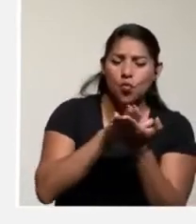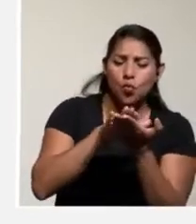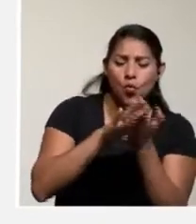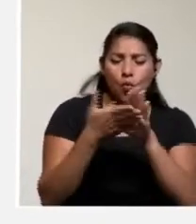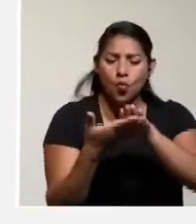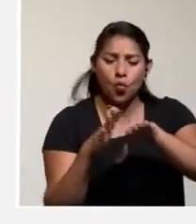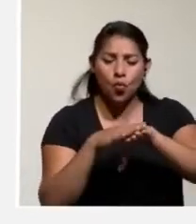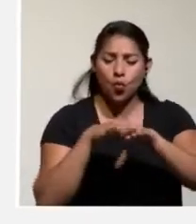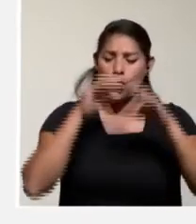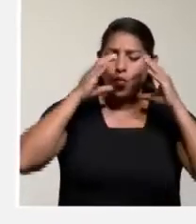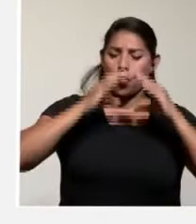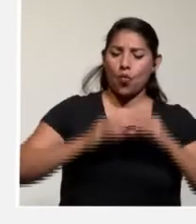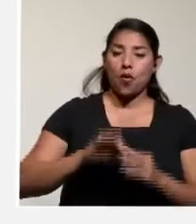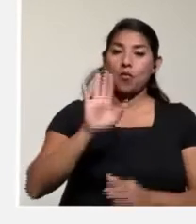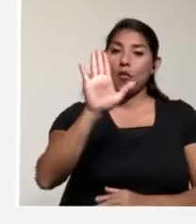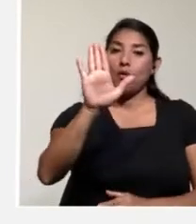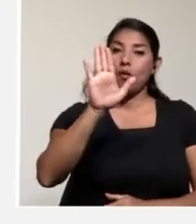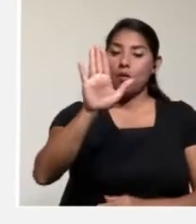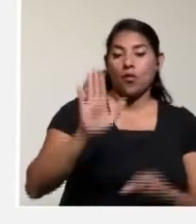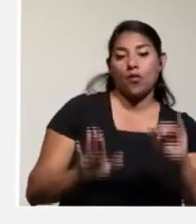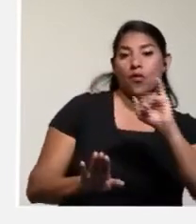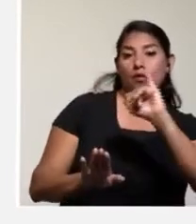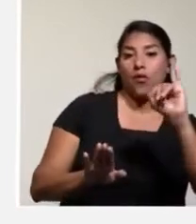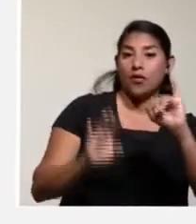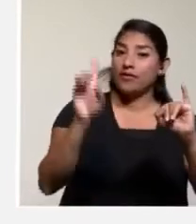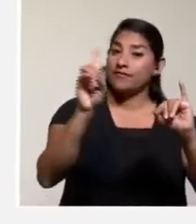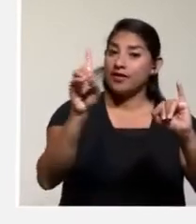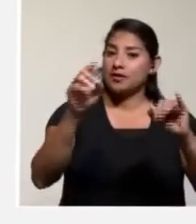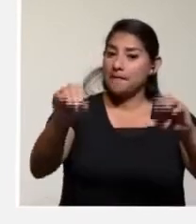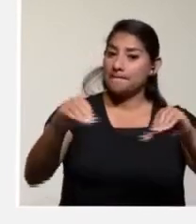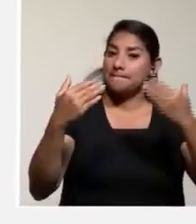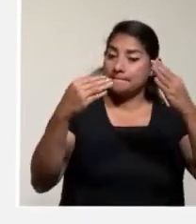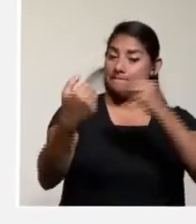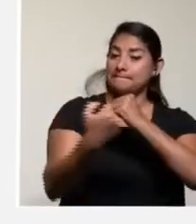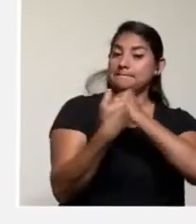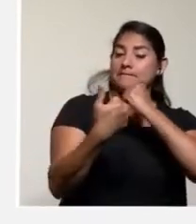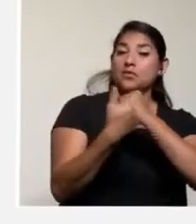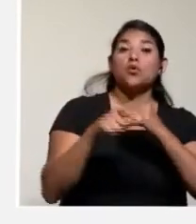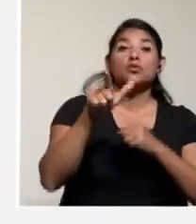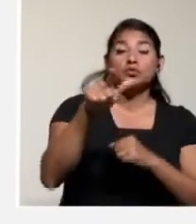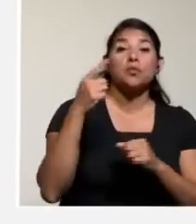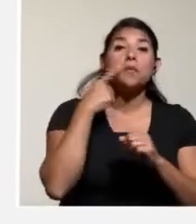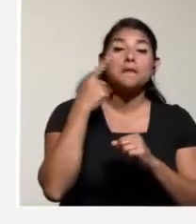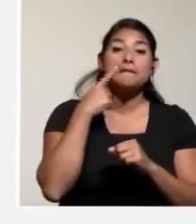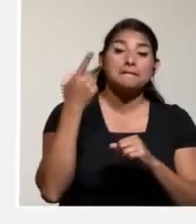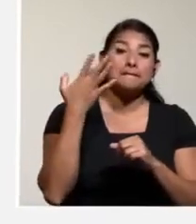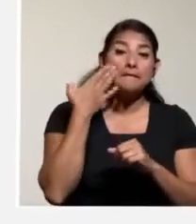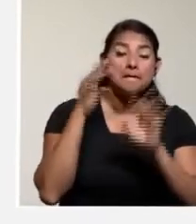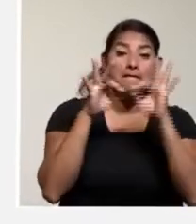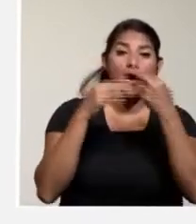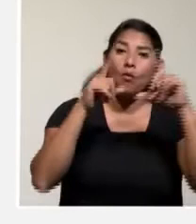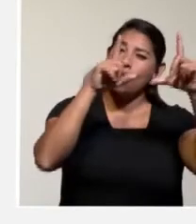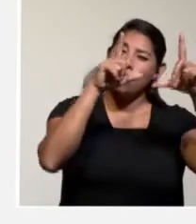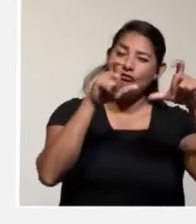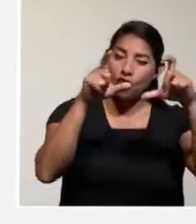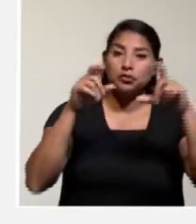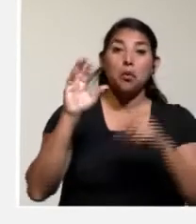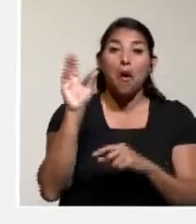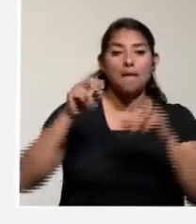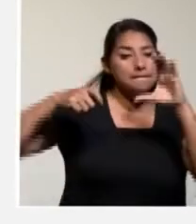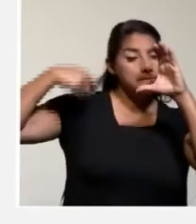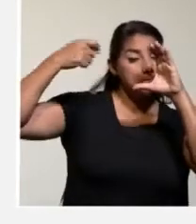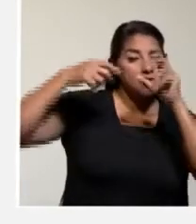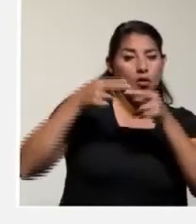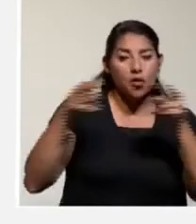de nuestro cuerpo, el derecho e izquierdo. Envíanos con el apoyo y aprobación de tu familia una foto o un video